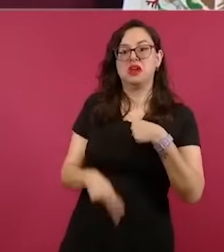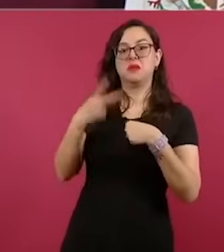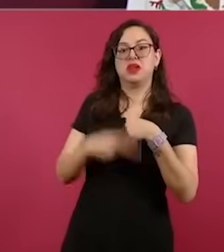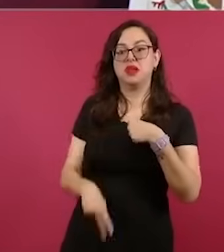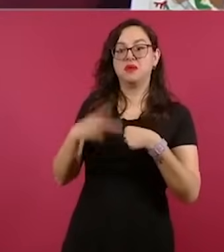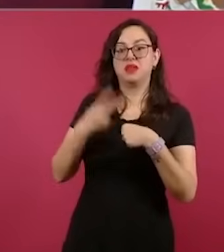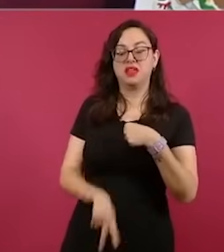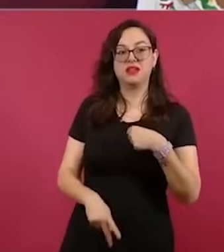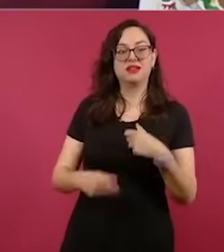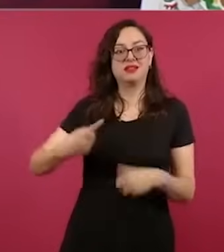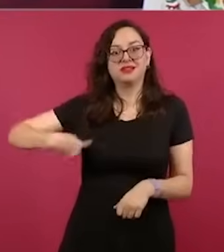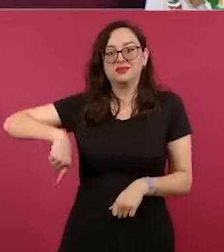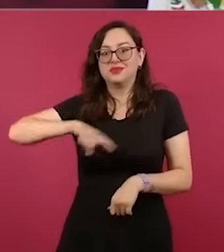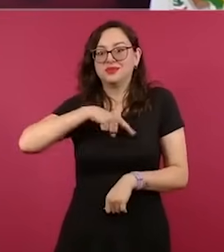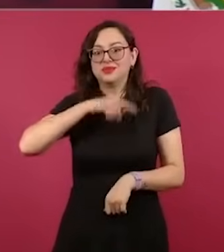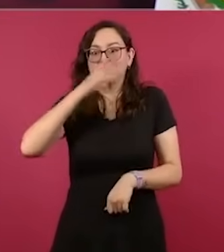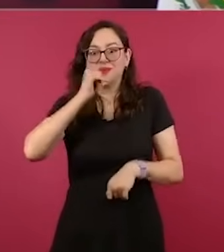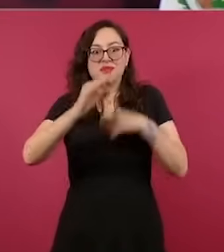al mismo tiempo,